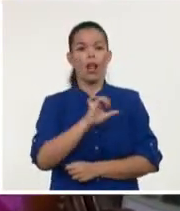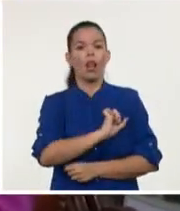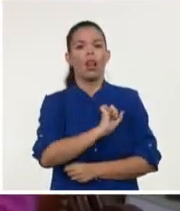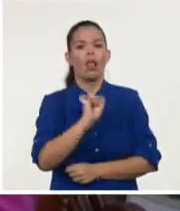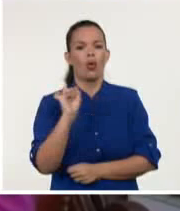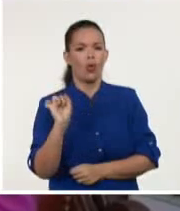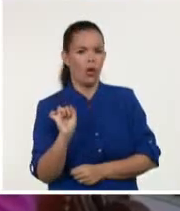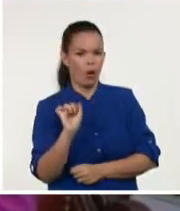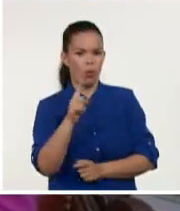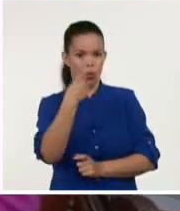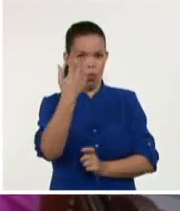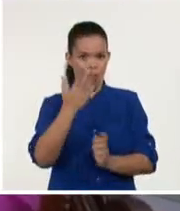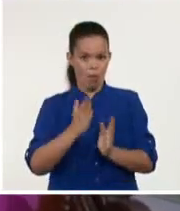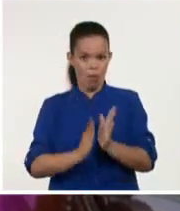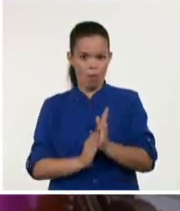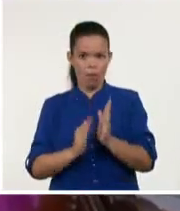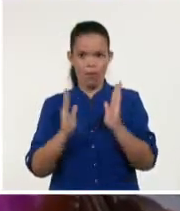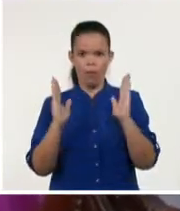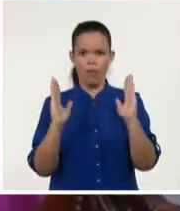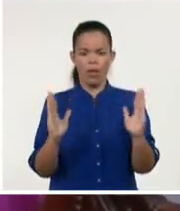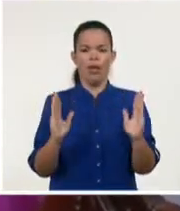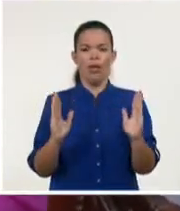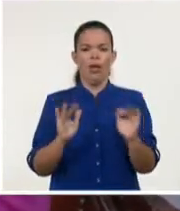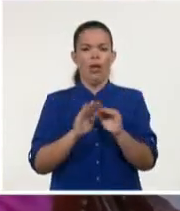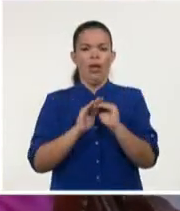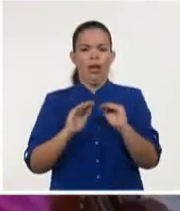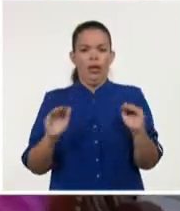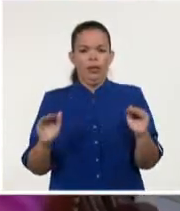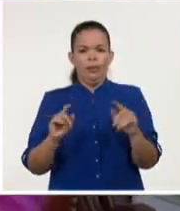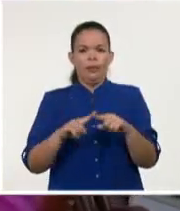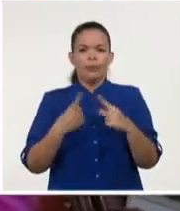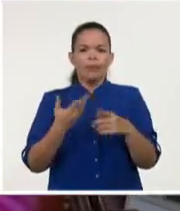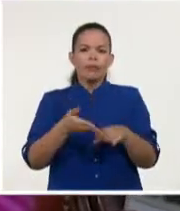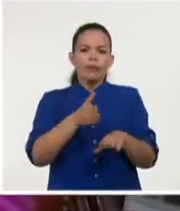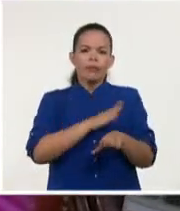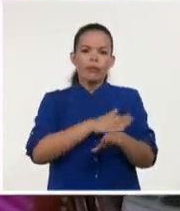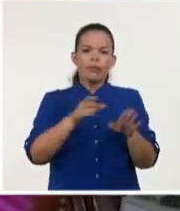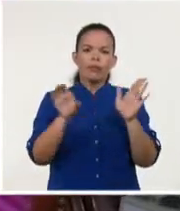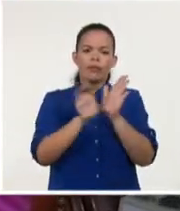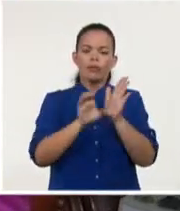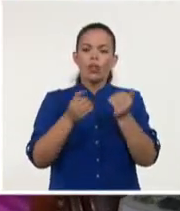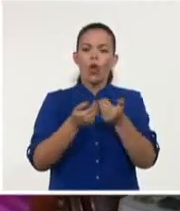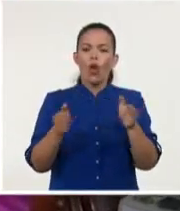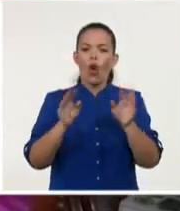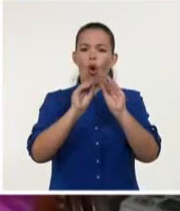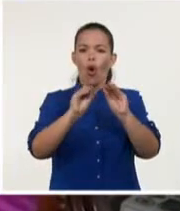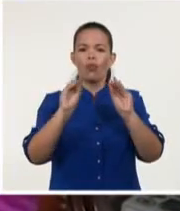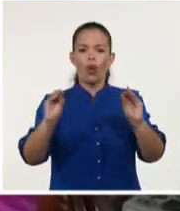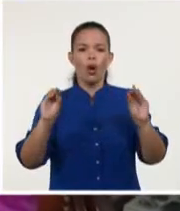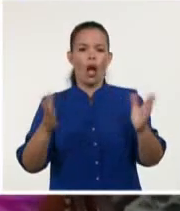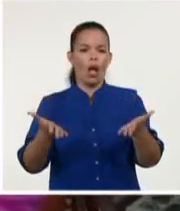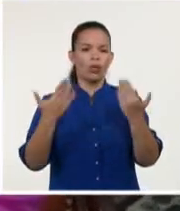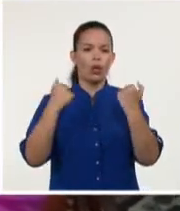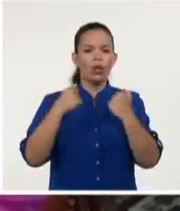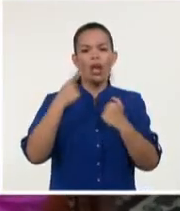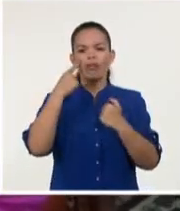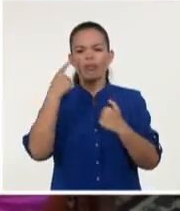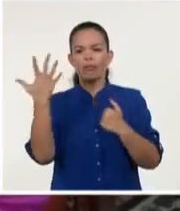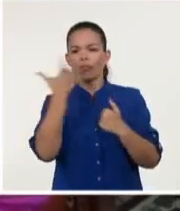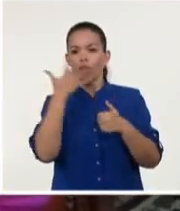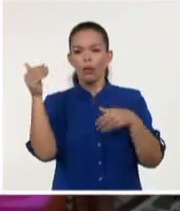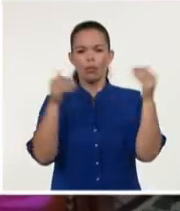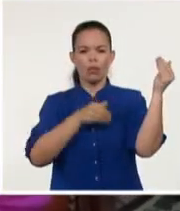tiempo de hacer la convocatoria que aceptaran a participar artistas